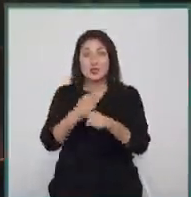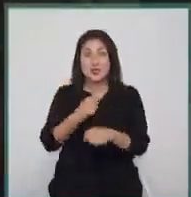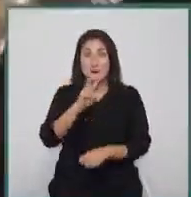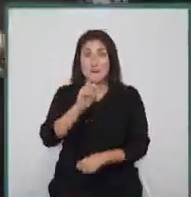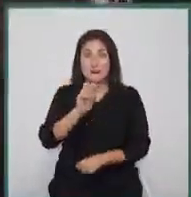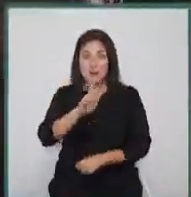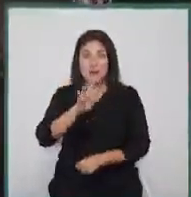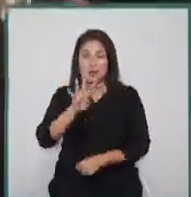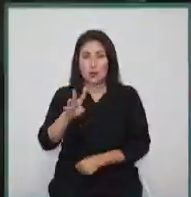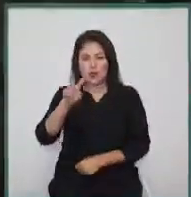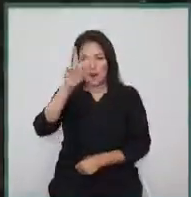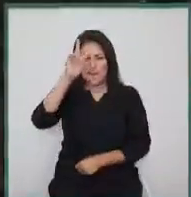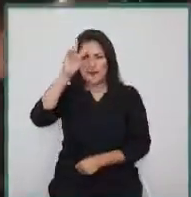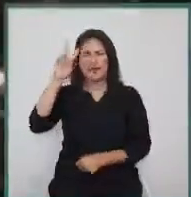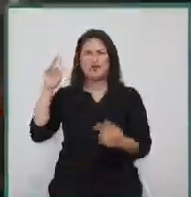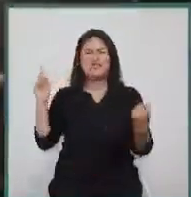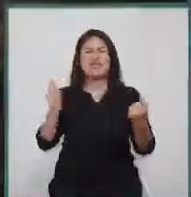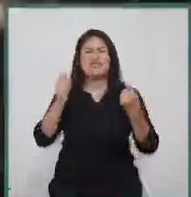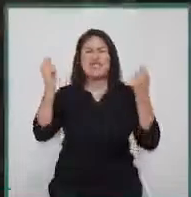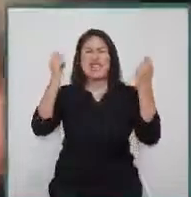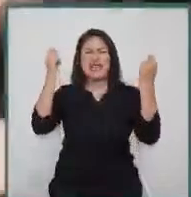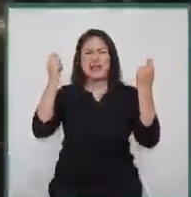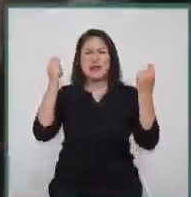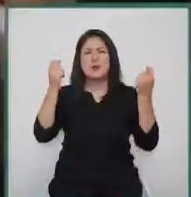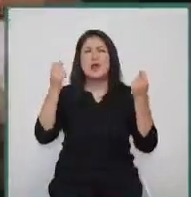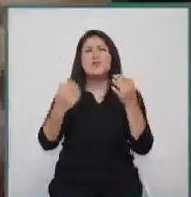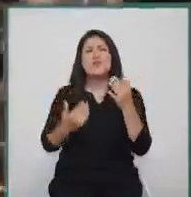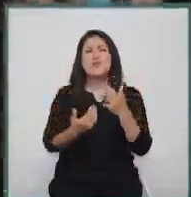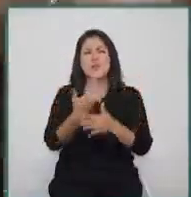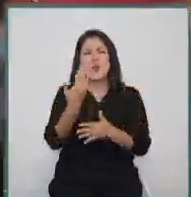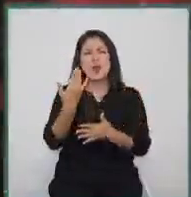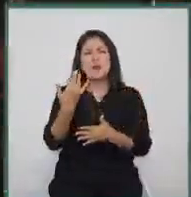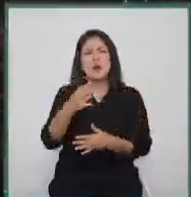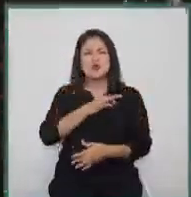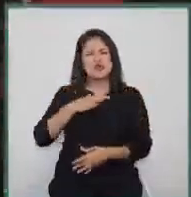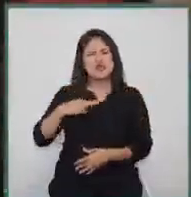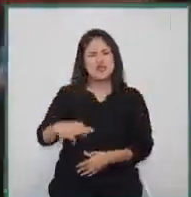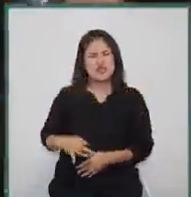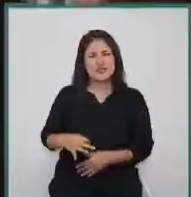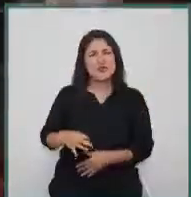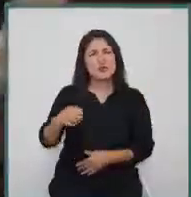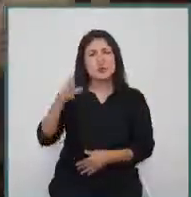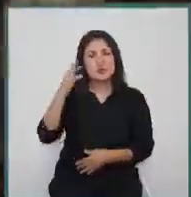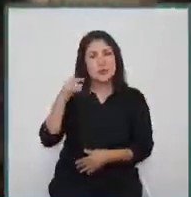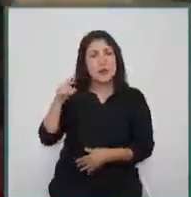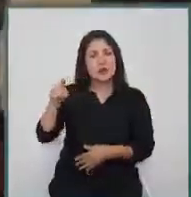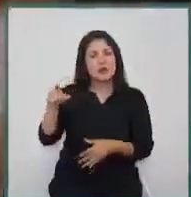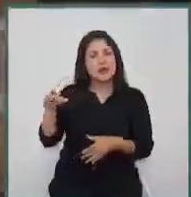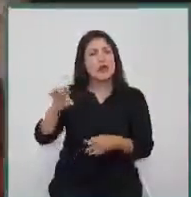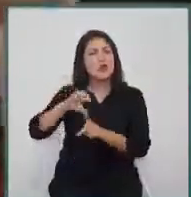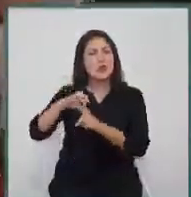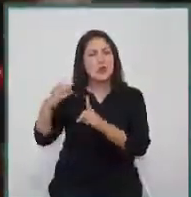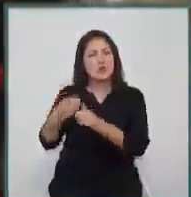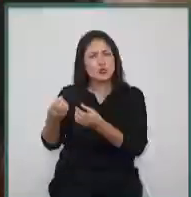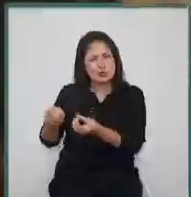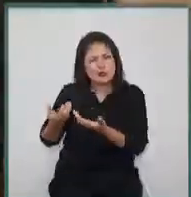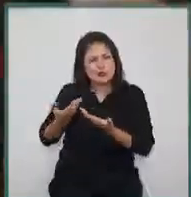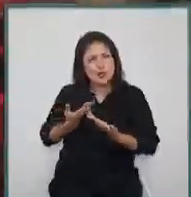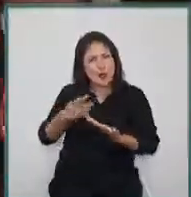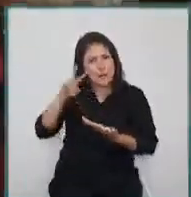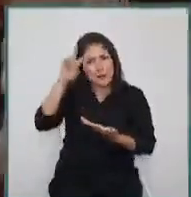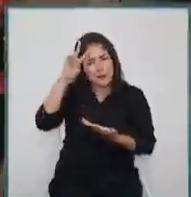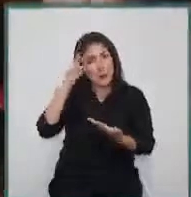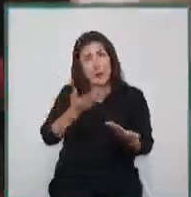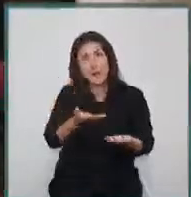Que el Bicentenario 2024, el Perú celebre el Año Nuevo Chino en reconocimiento al aporte de